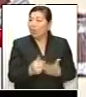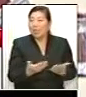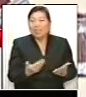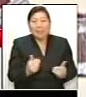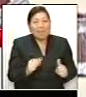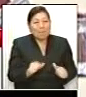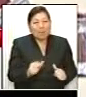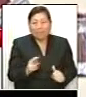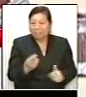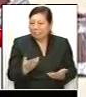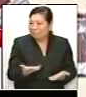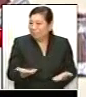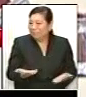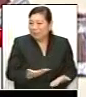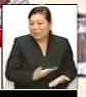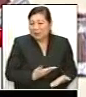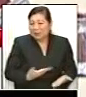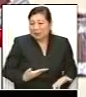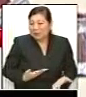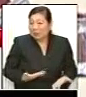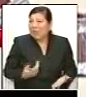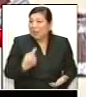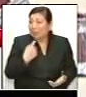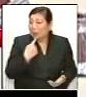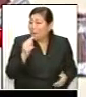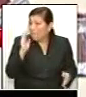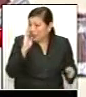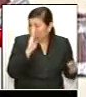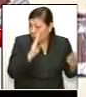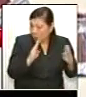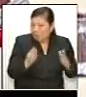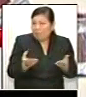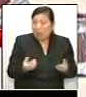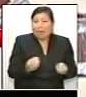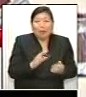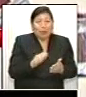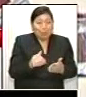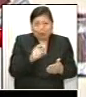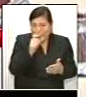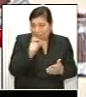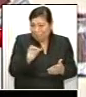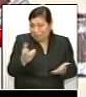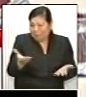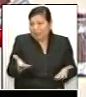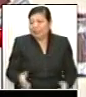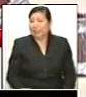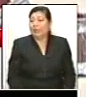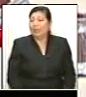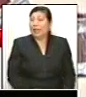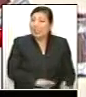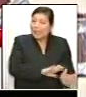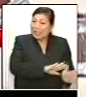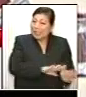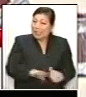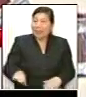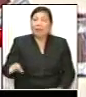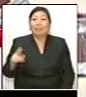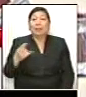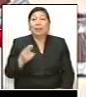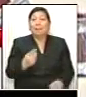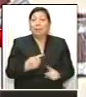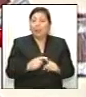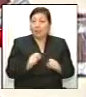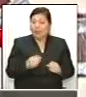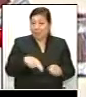y la corrupción. Si el presidente de la República tan preocupado está, como todos los peruanos estamos, en erradicar con la corrupción que